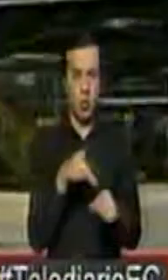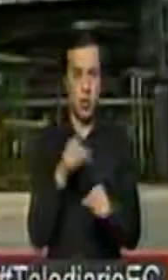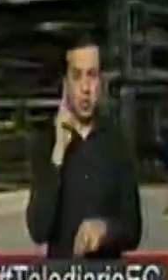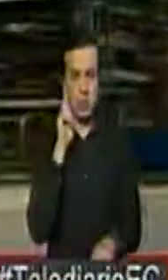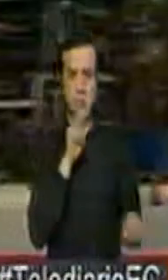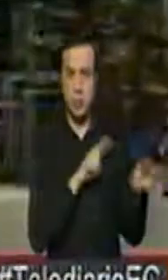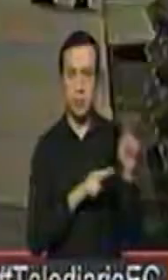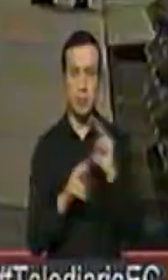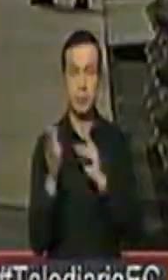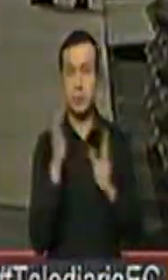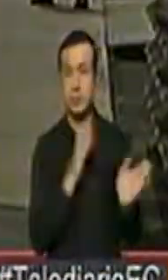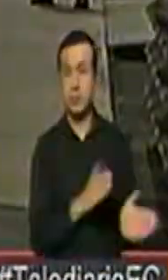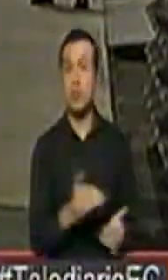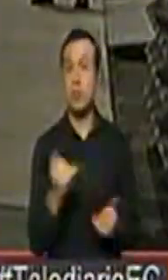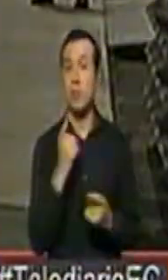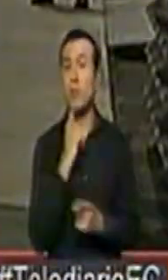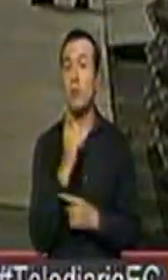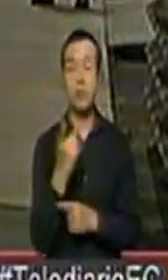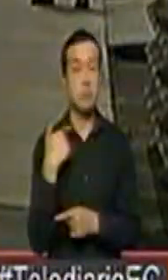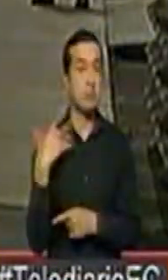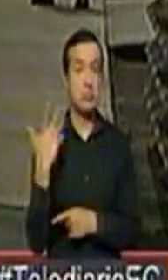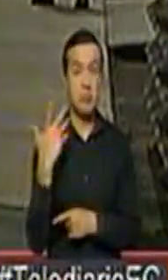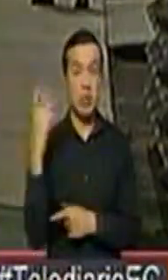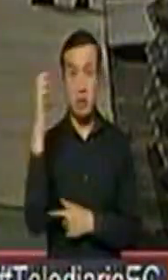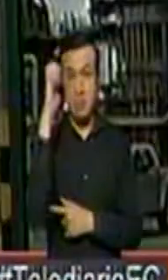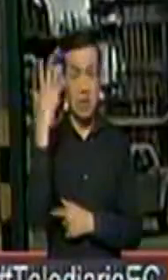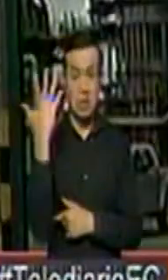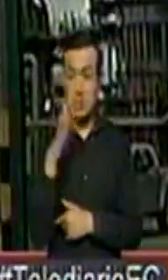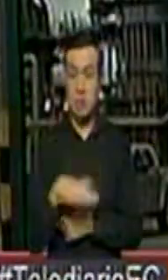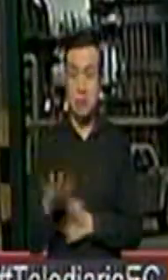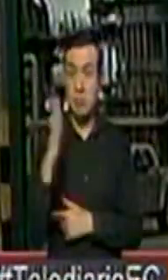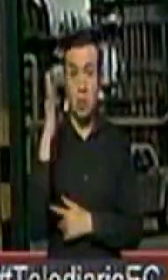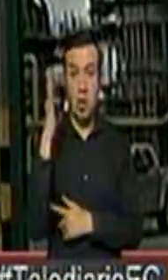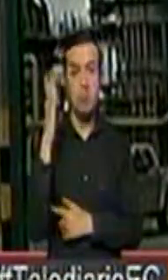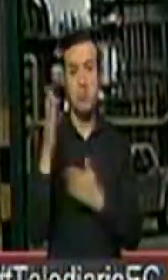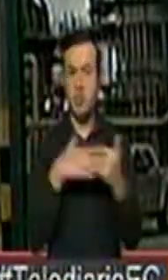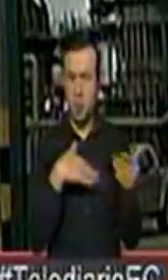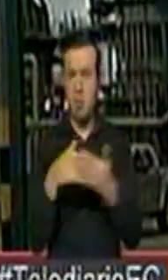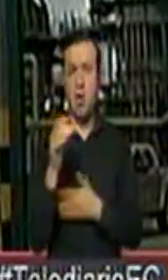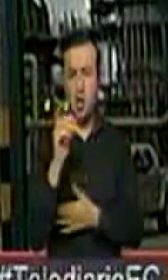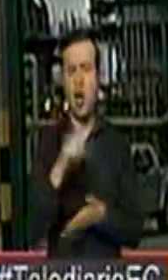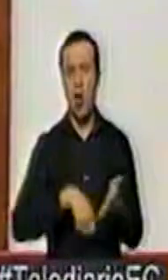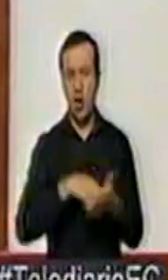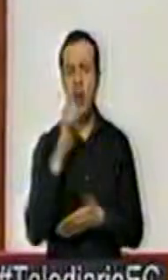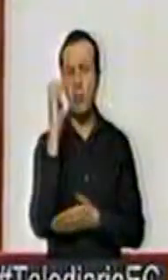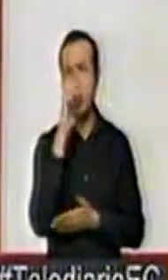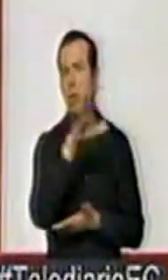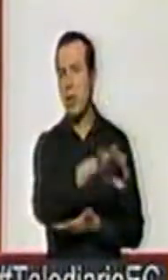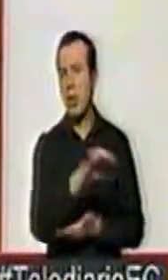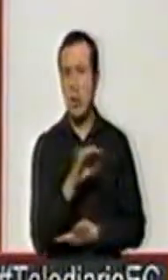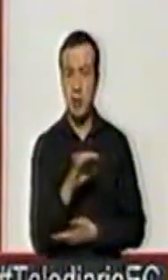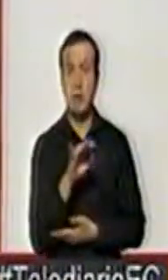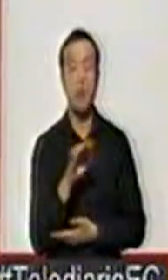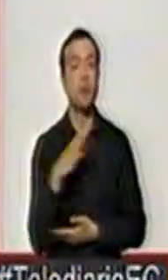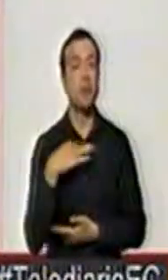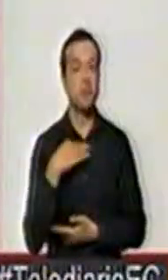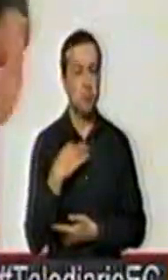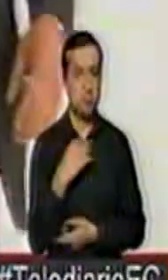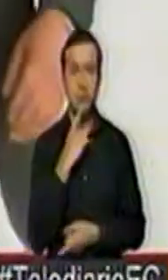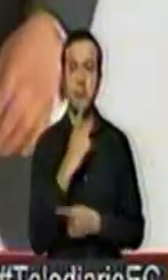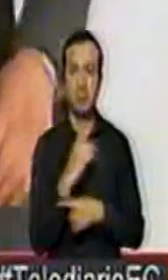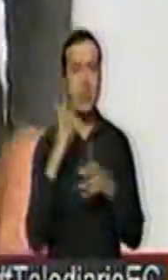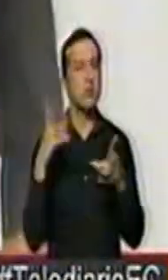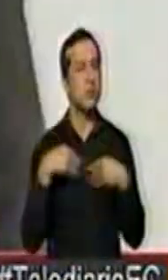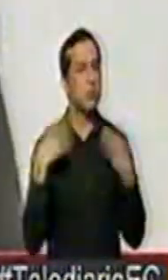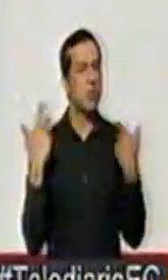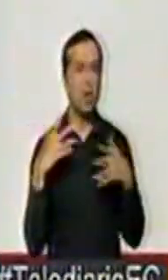habría definido que en este caso no existió ninguna emergencia, pero aún así se hicieron las contrataciones. Tras aceptar voluntariamente el hecho